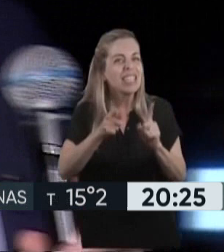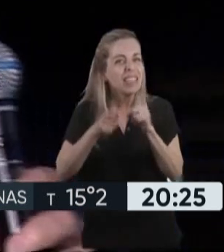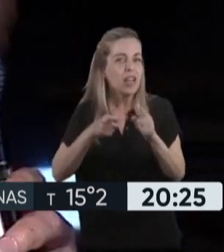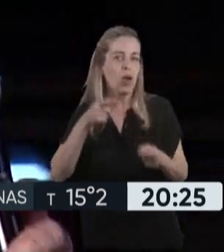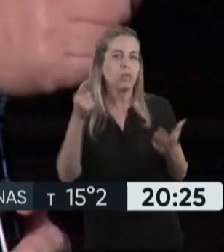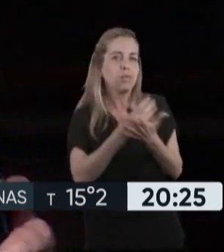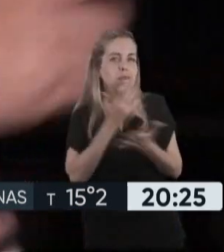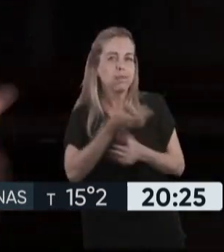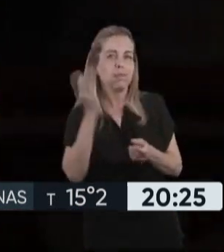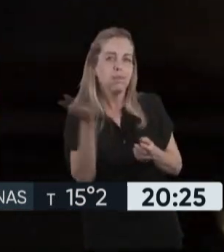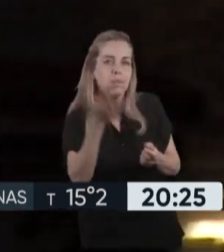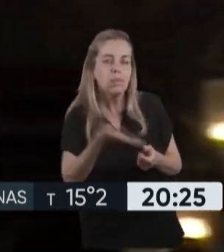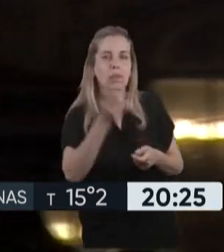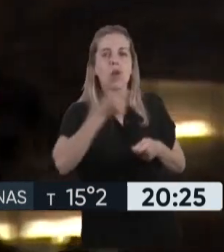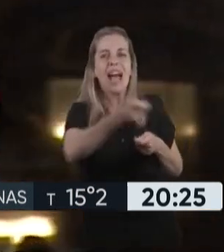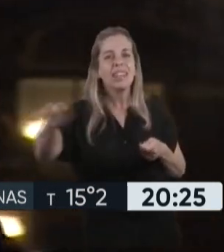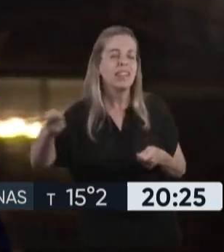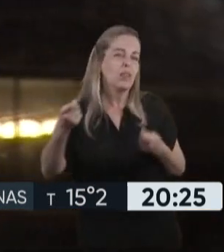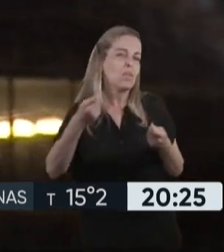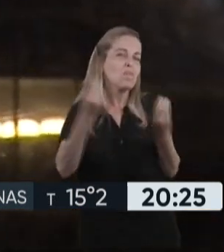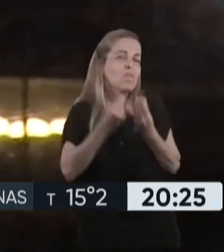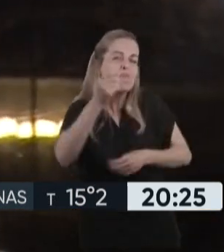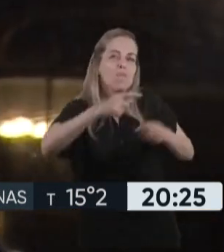vida de decenas de miles de argentinos.